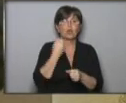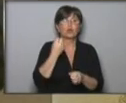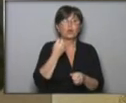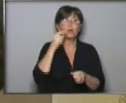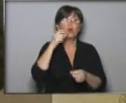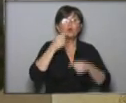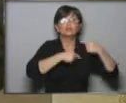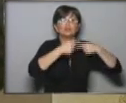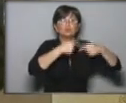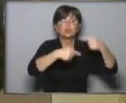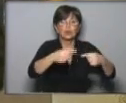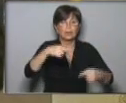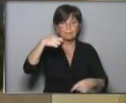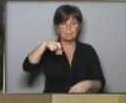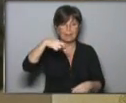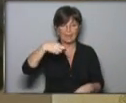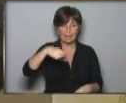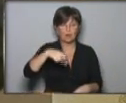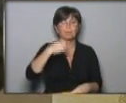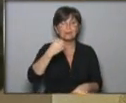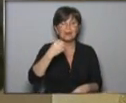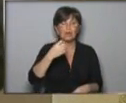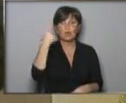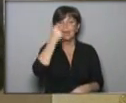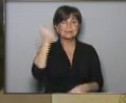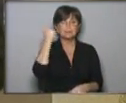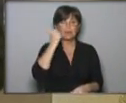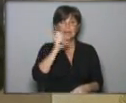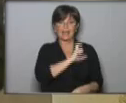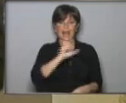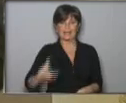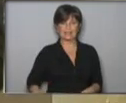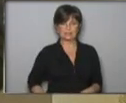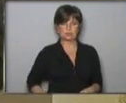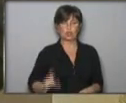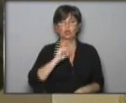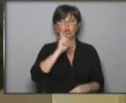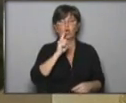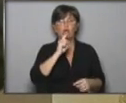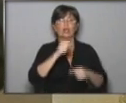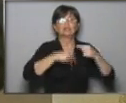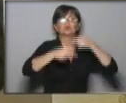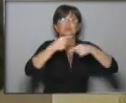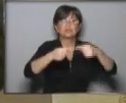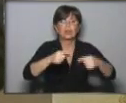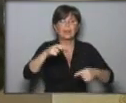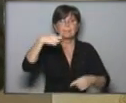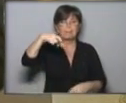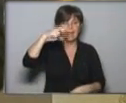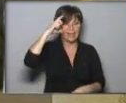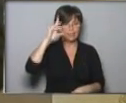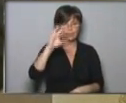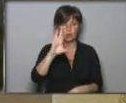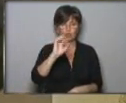como sucesor de Pedro, pero el centro es Cristo. No el sucesor de Pedro, Cristo es el centro.